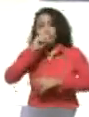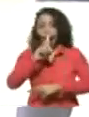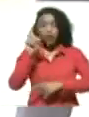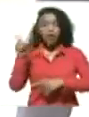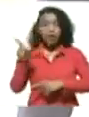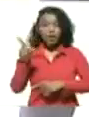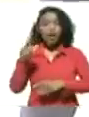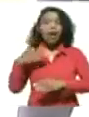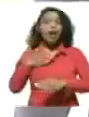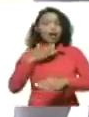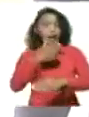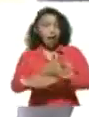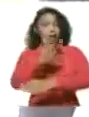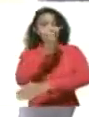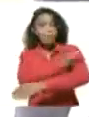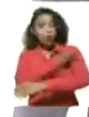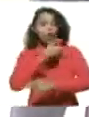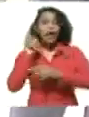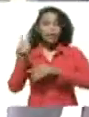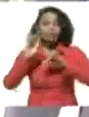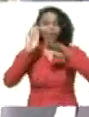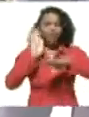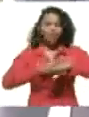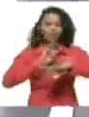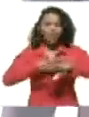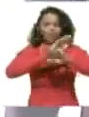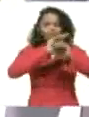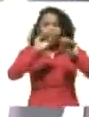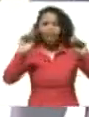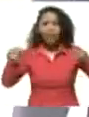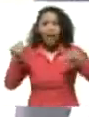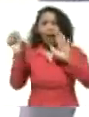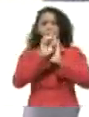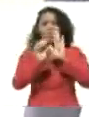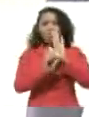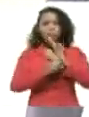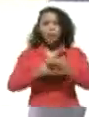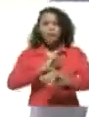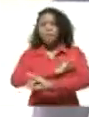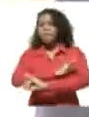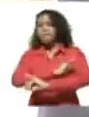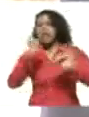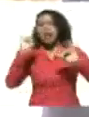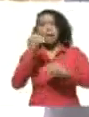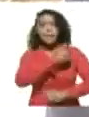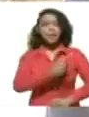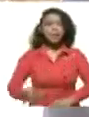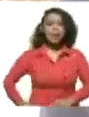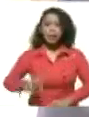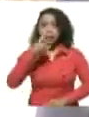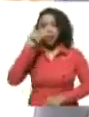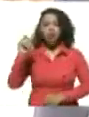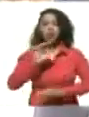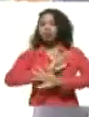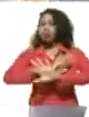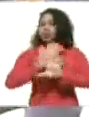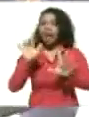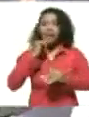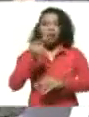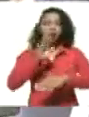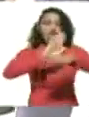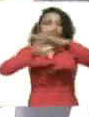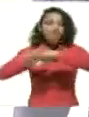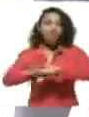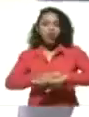vacunarse vacunarse sea el llamado estamos en la etapa final del presidente maduro ayer lo informó llegamos ya al